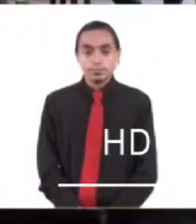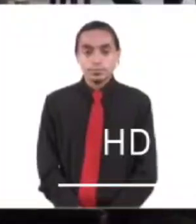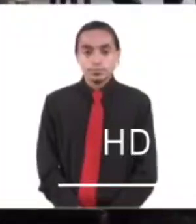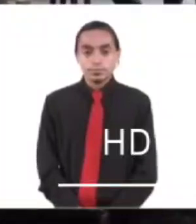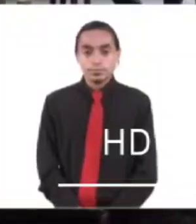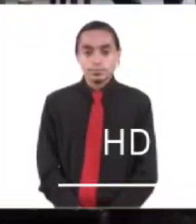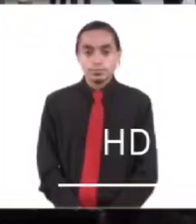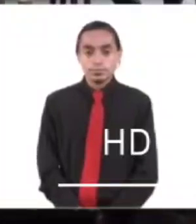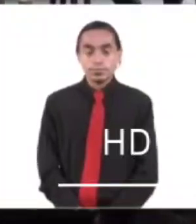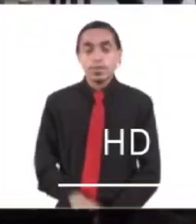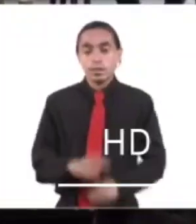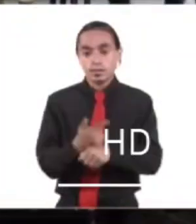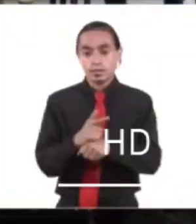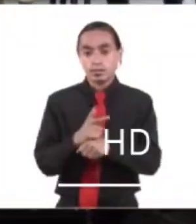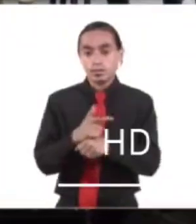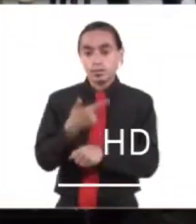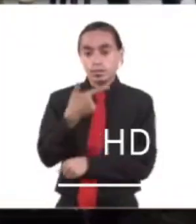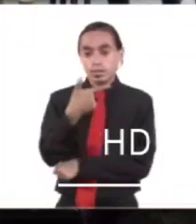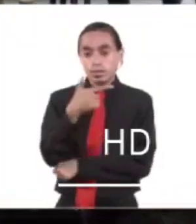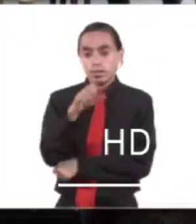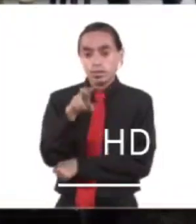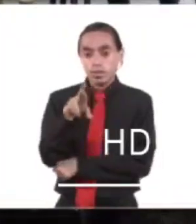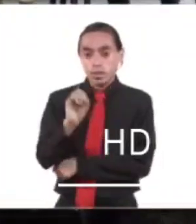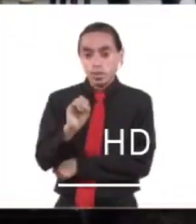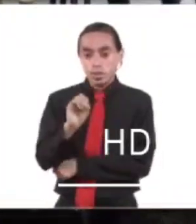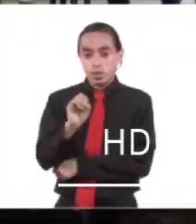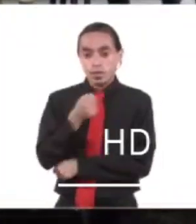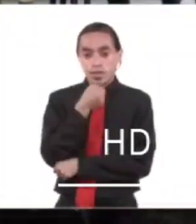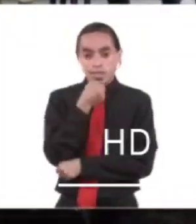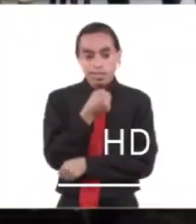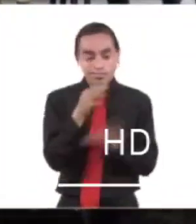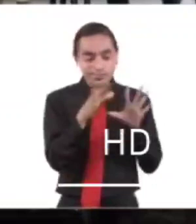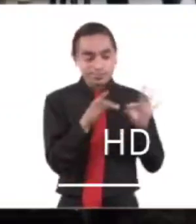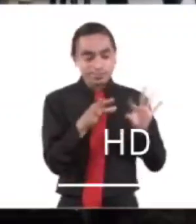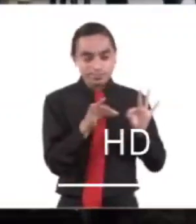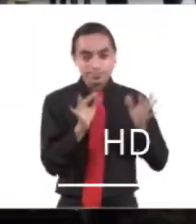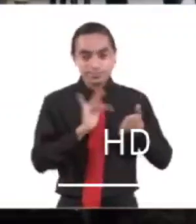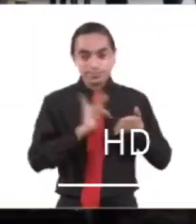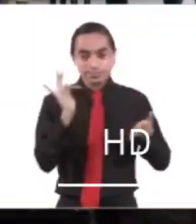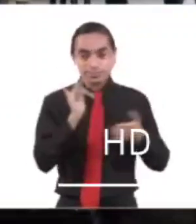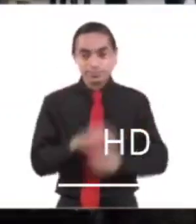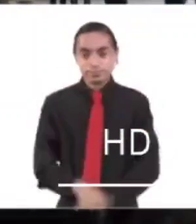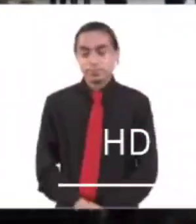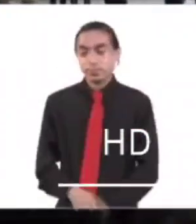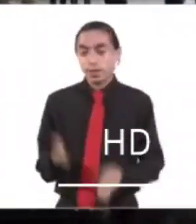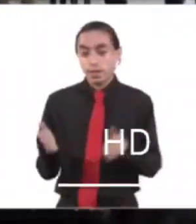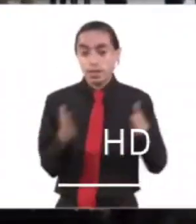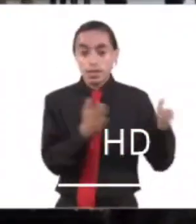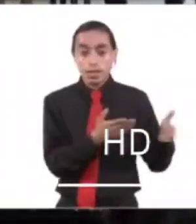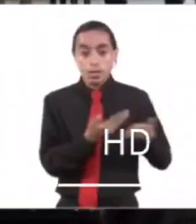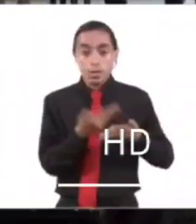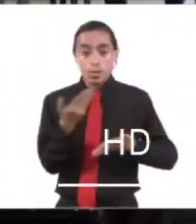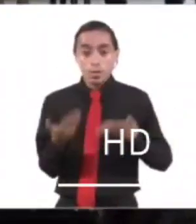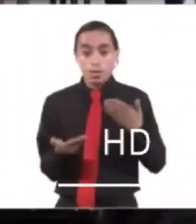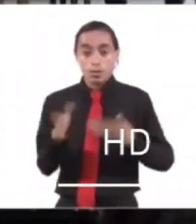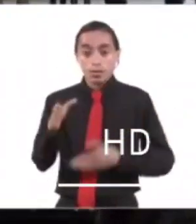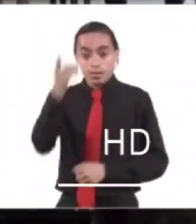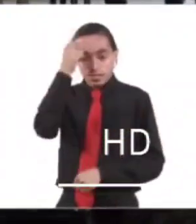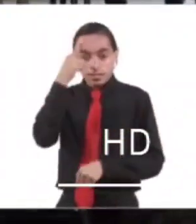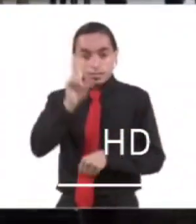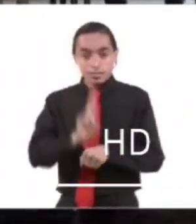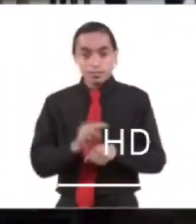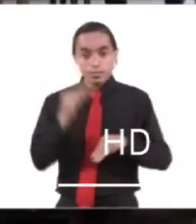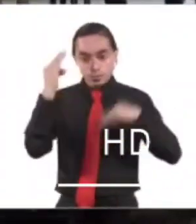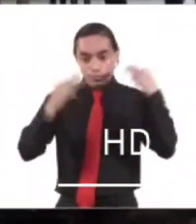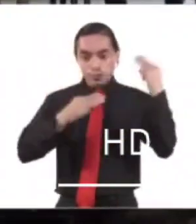Agradecemos el uso de la palabra del licenciado Genaro Villamil Rodríguez. Y ahora recibamos la intervención del director del